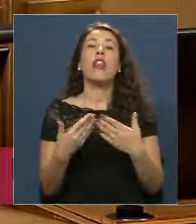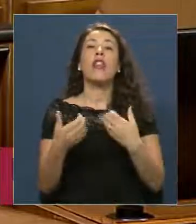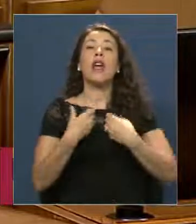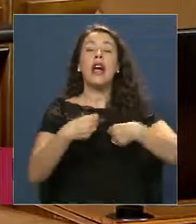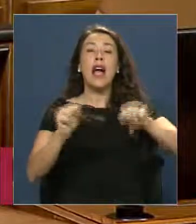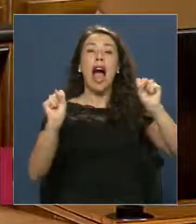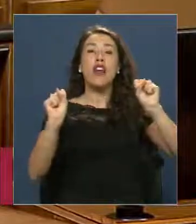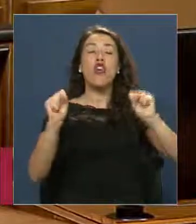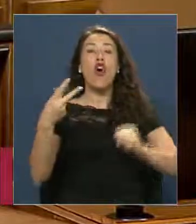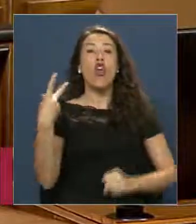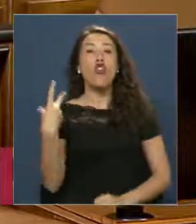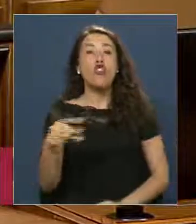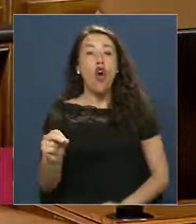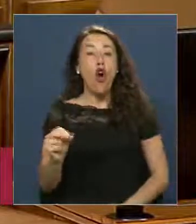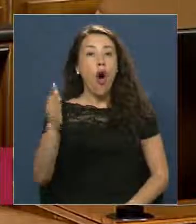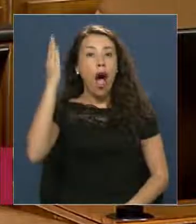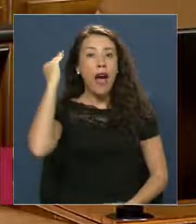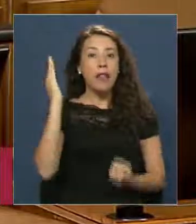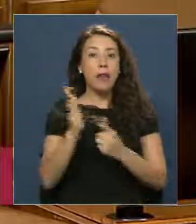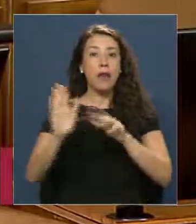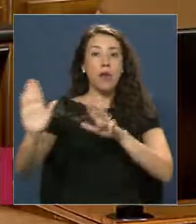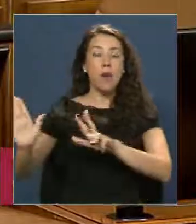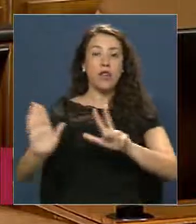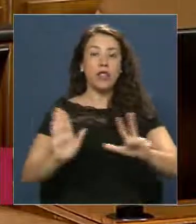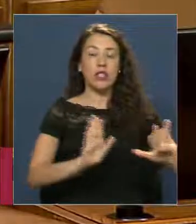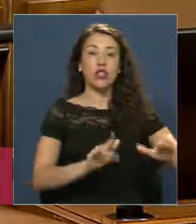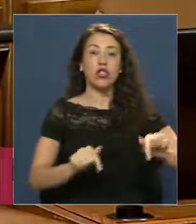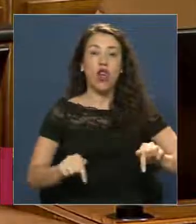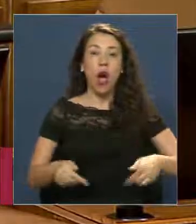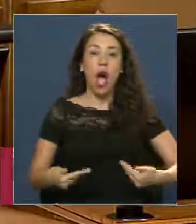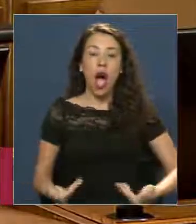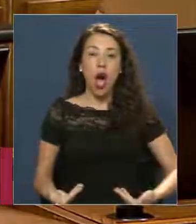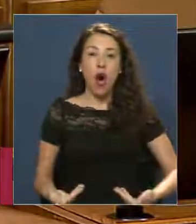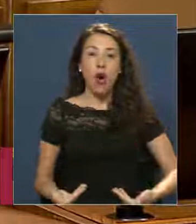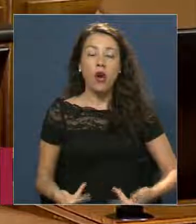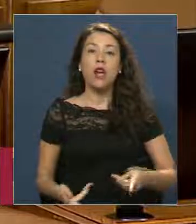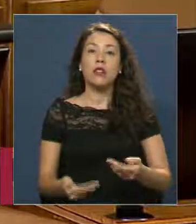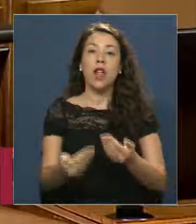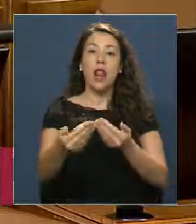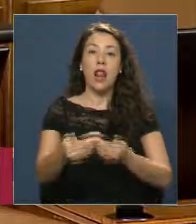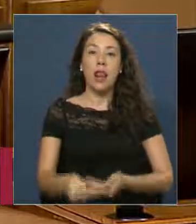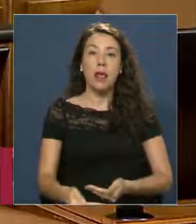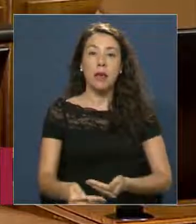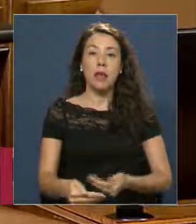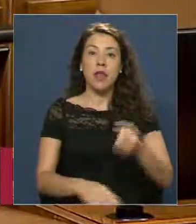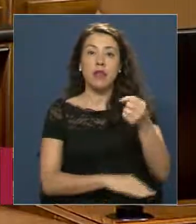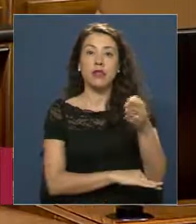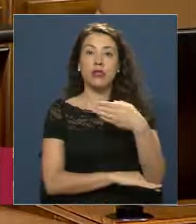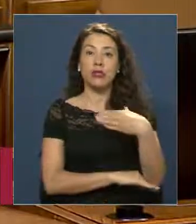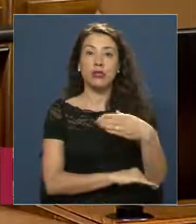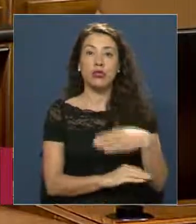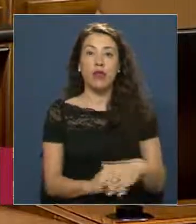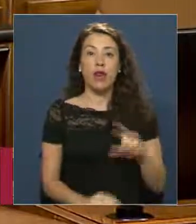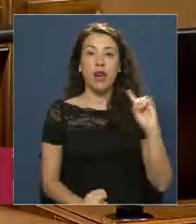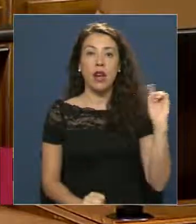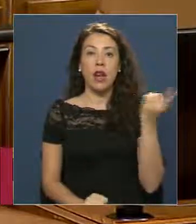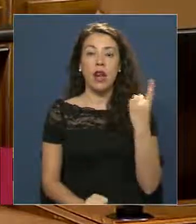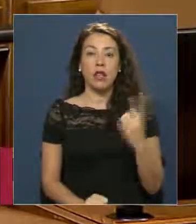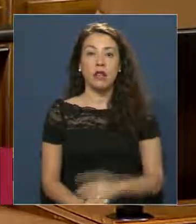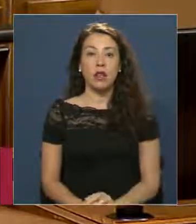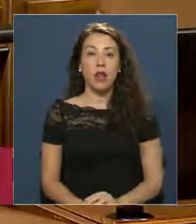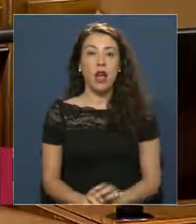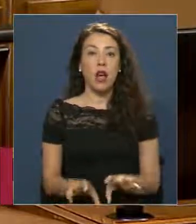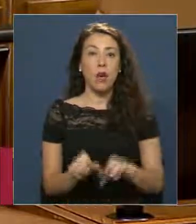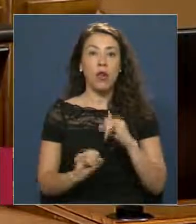la opción no el año 88, hoy día son un límite a la soberanía nacional.